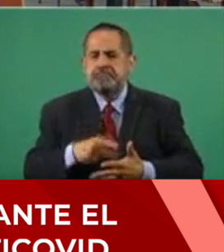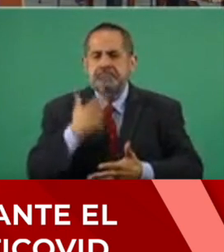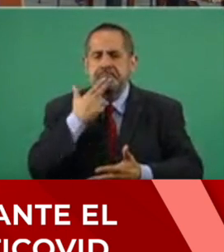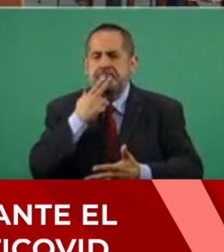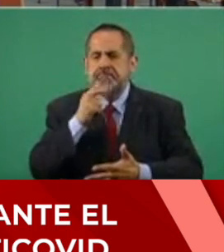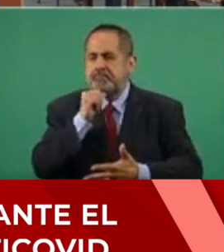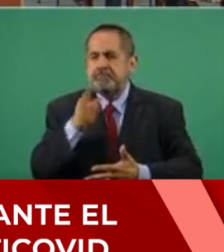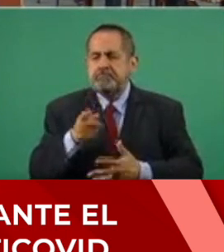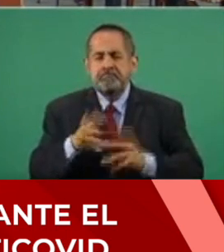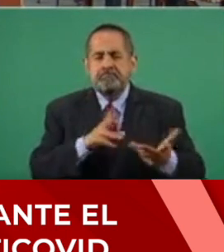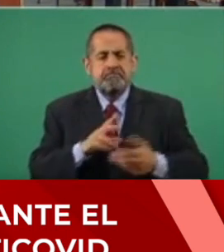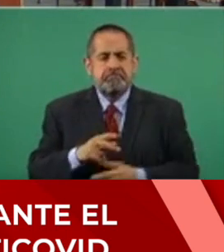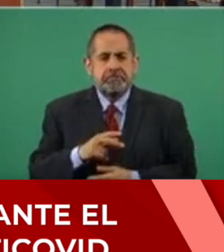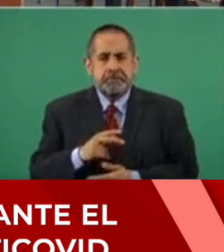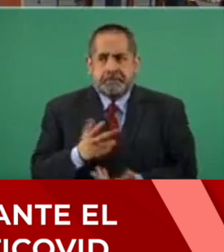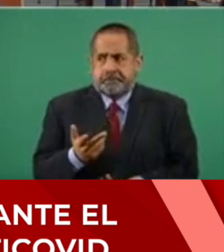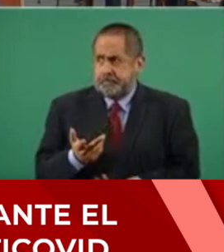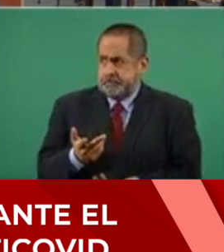por qué